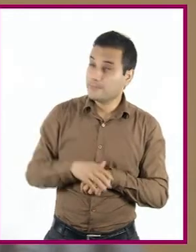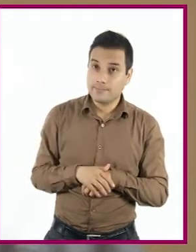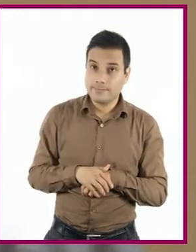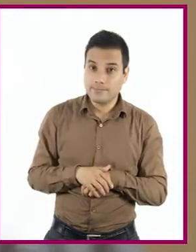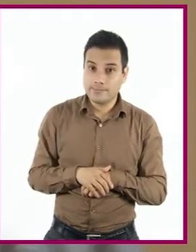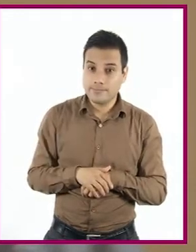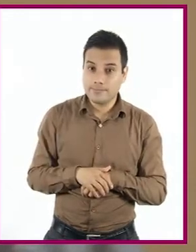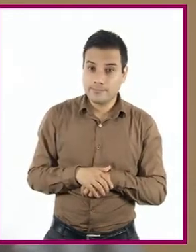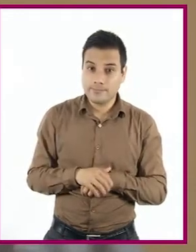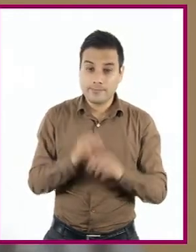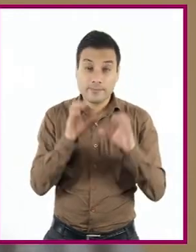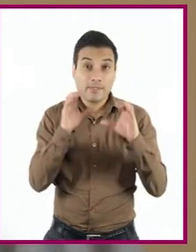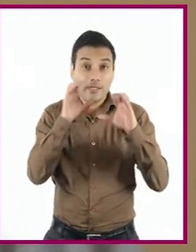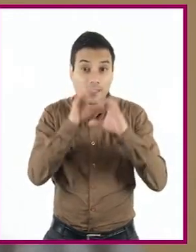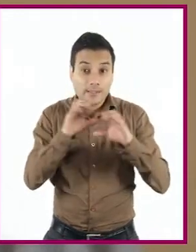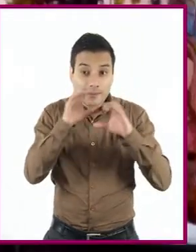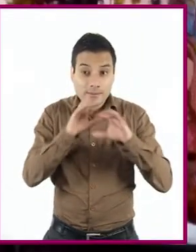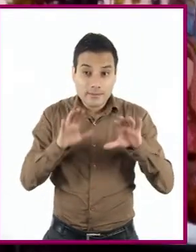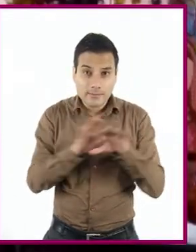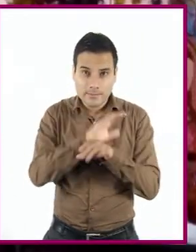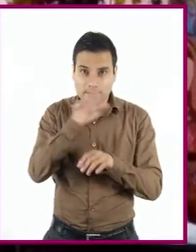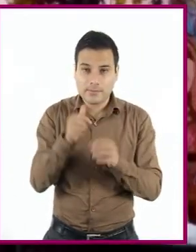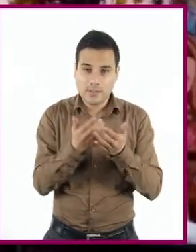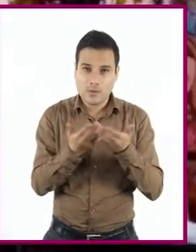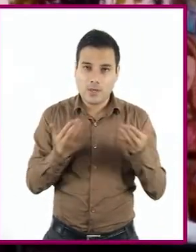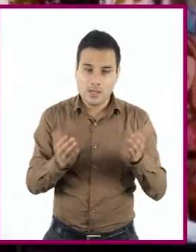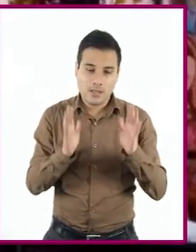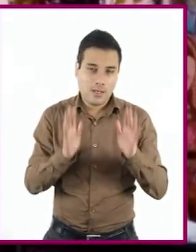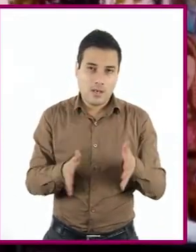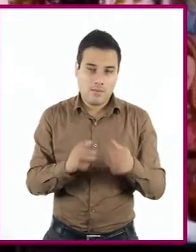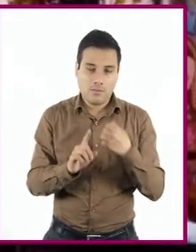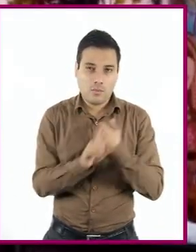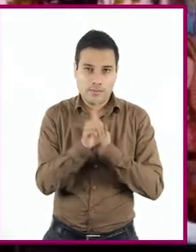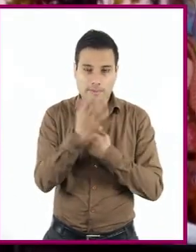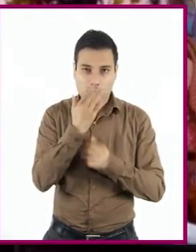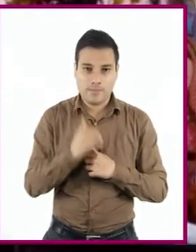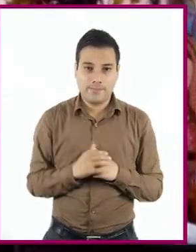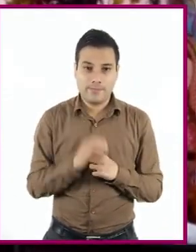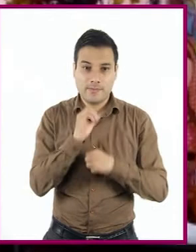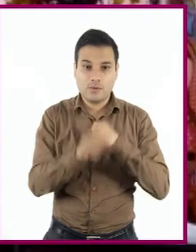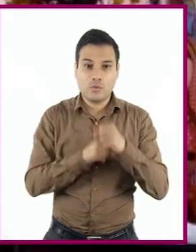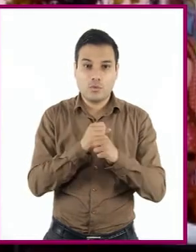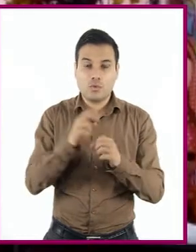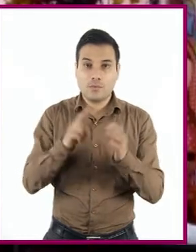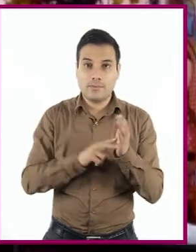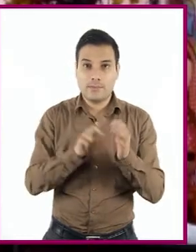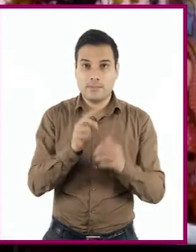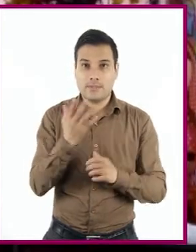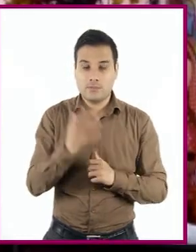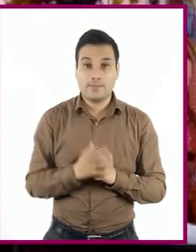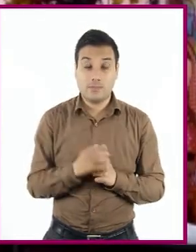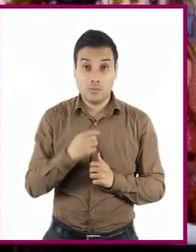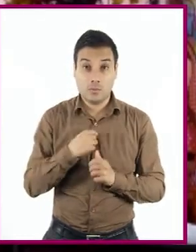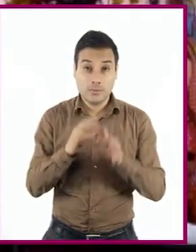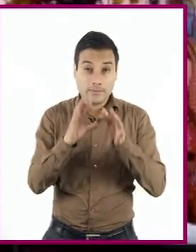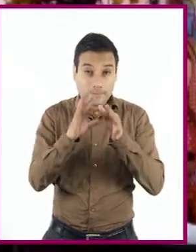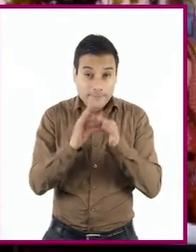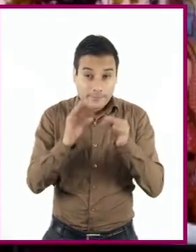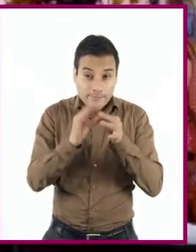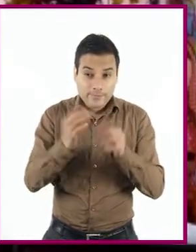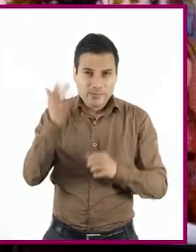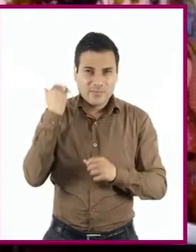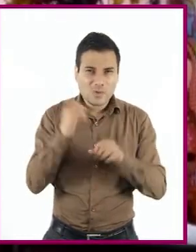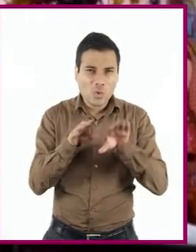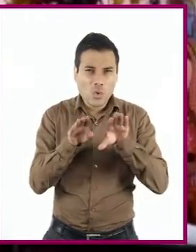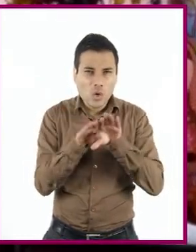y ahora no hacen daño a la humanidad. Nos encontramos en el 2035 y solo me quedan algunos recuerdos de cómo era vivir